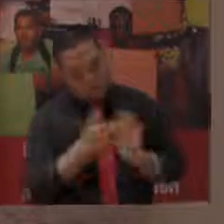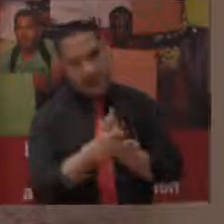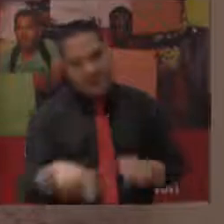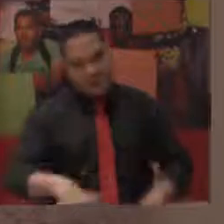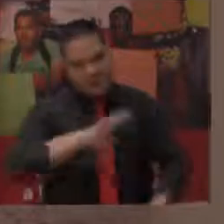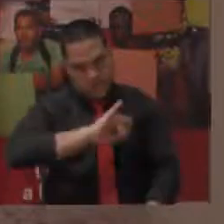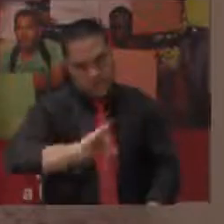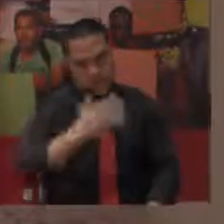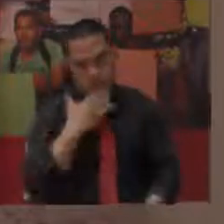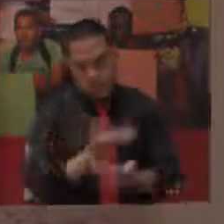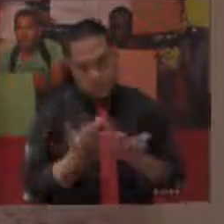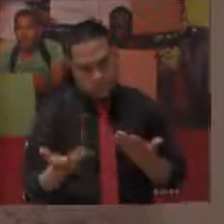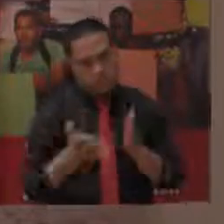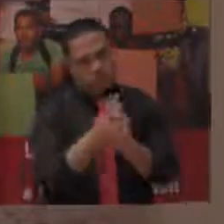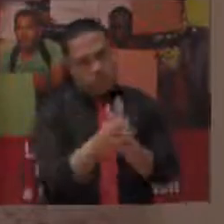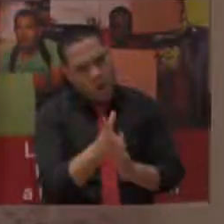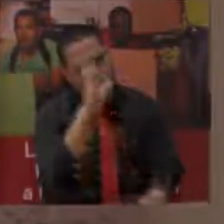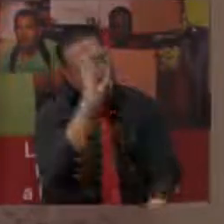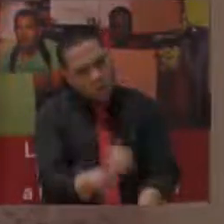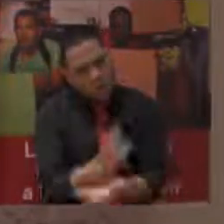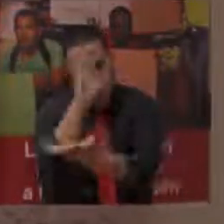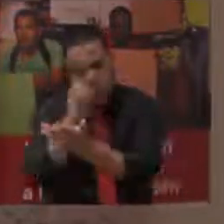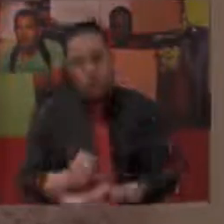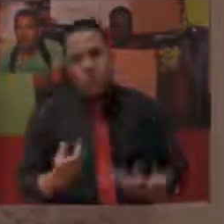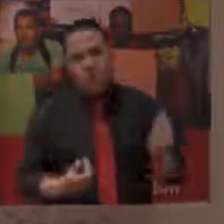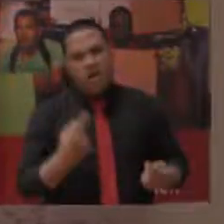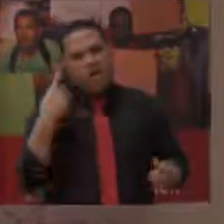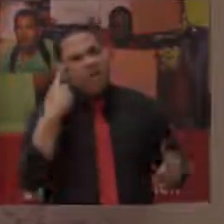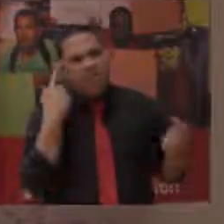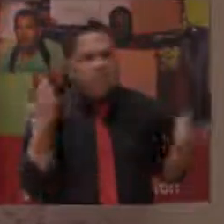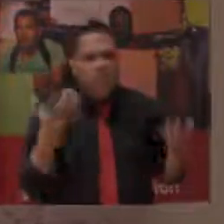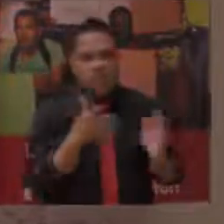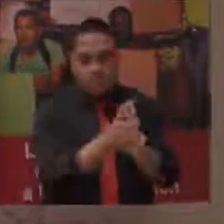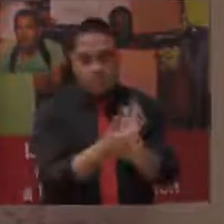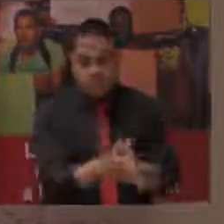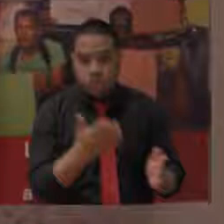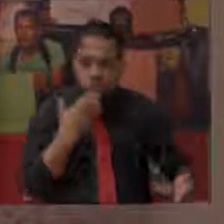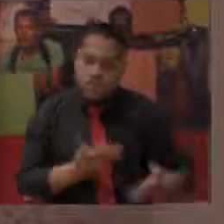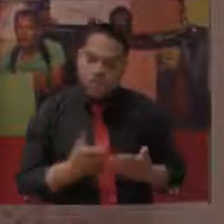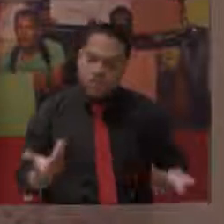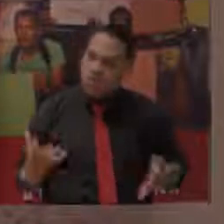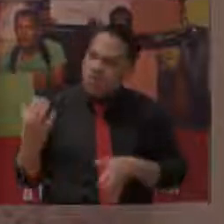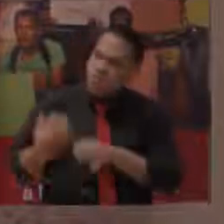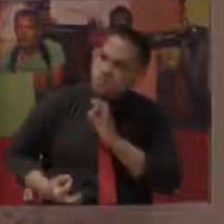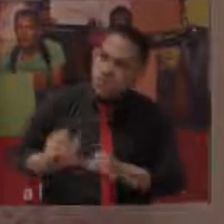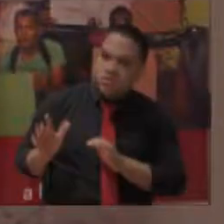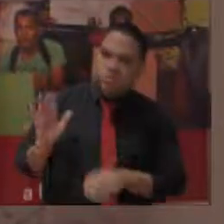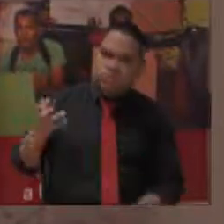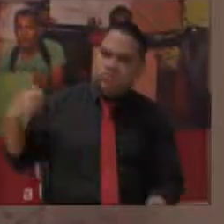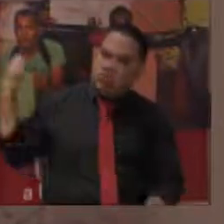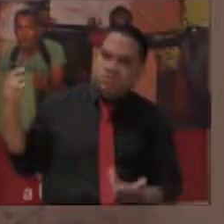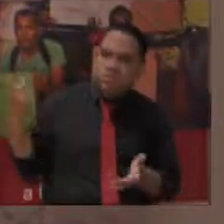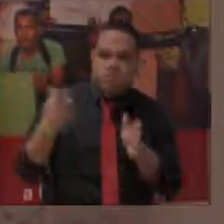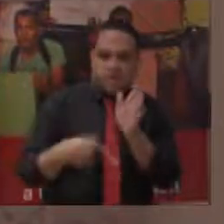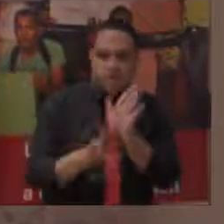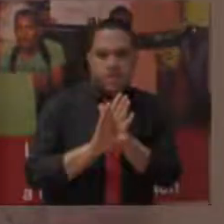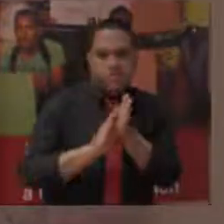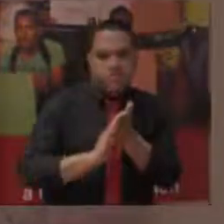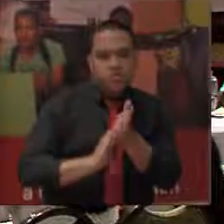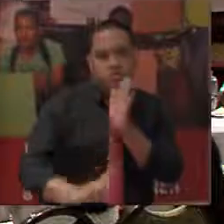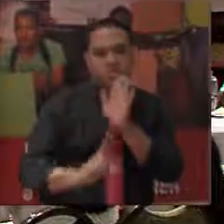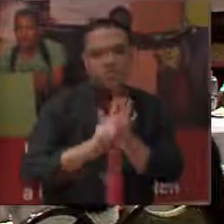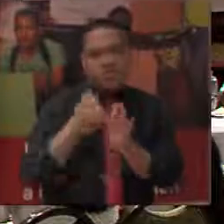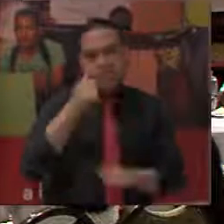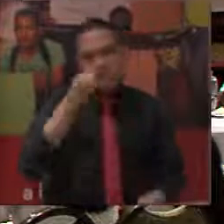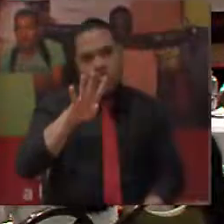Cali, para expresar sus opiniones y pensamientos respecto de la justicia transicional y las soluciones para la ley 1424. Muchas